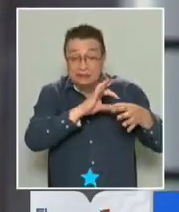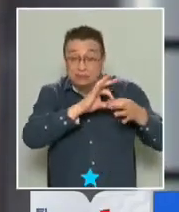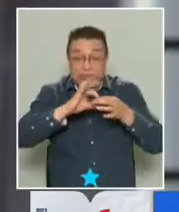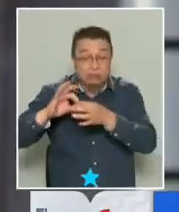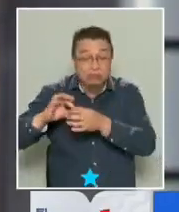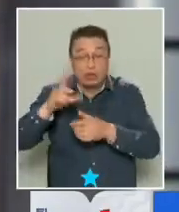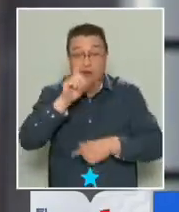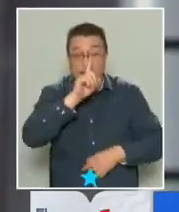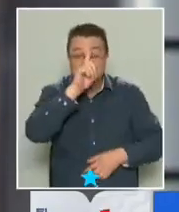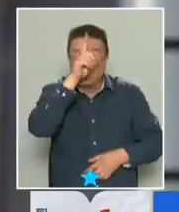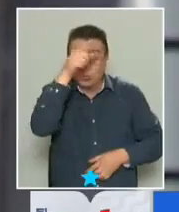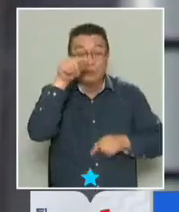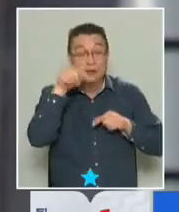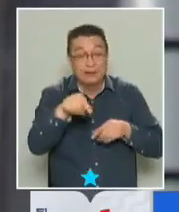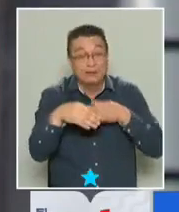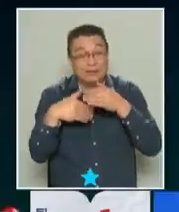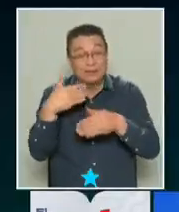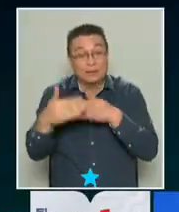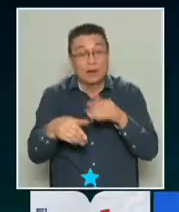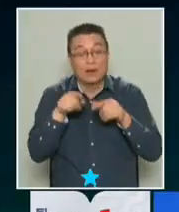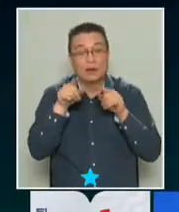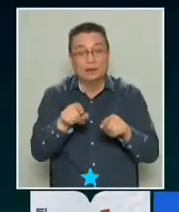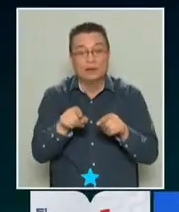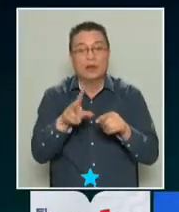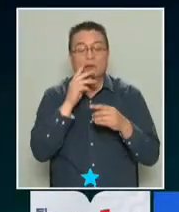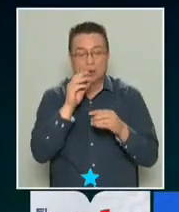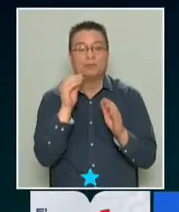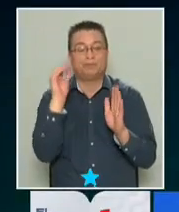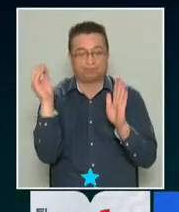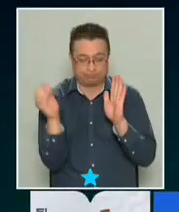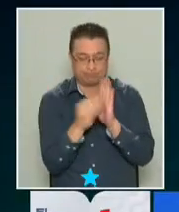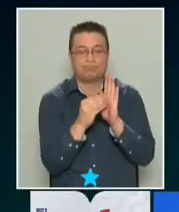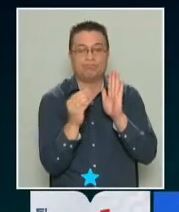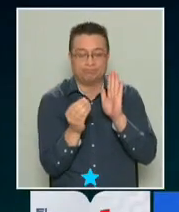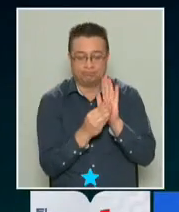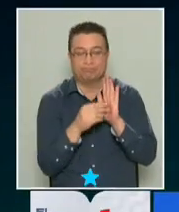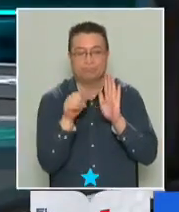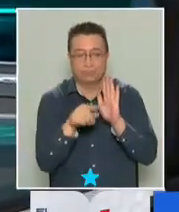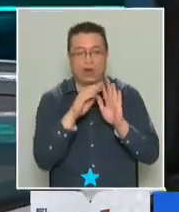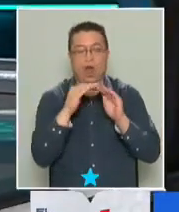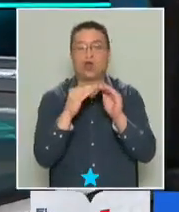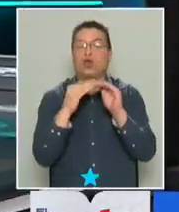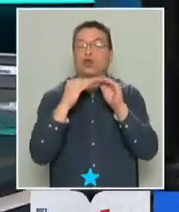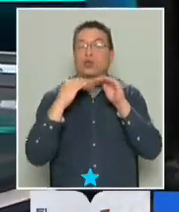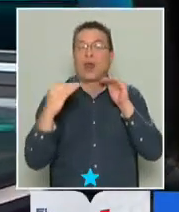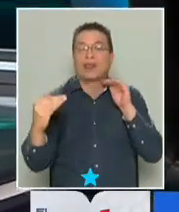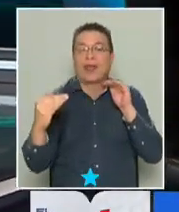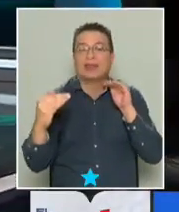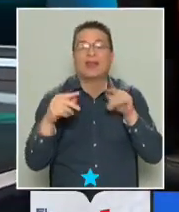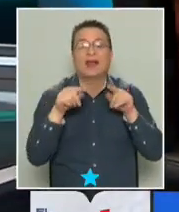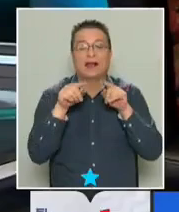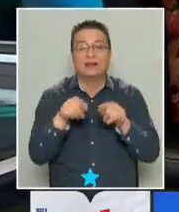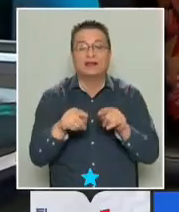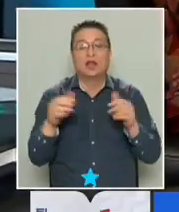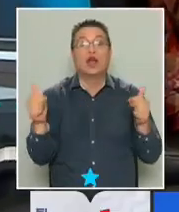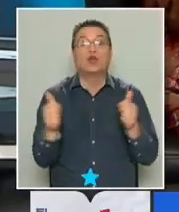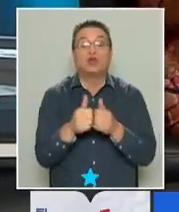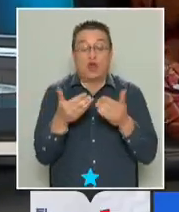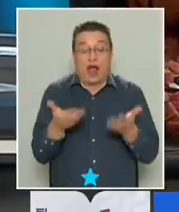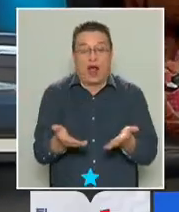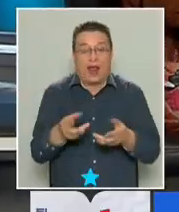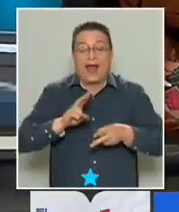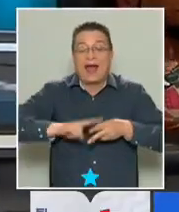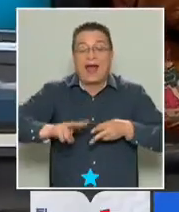de tradiciones es colo son colocadas en un plano de igualdad con la el actuar